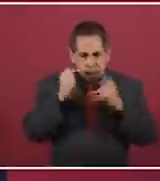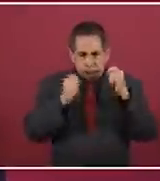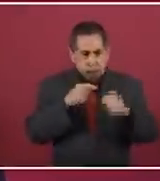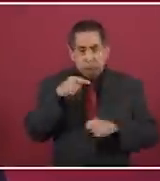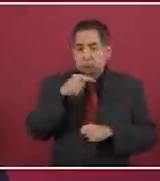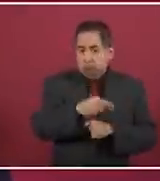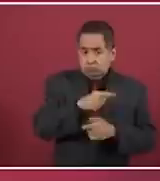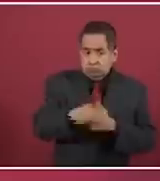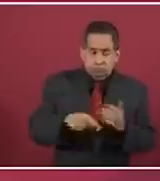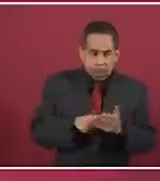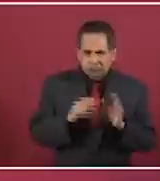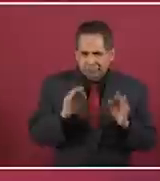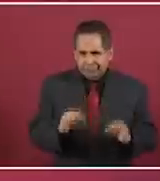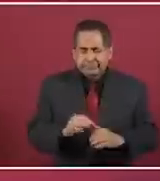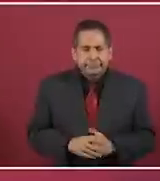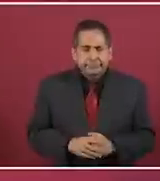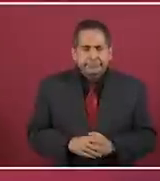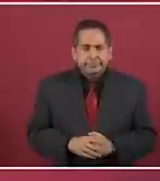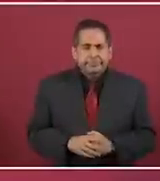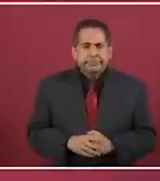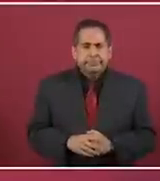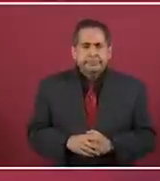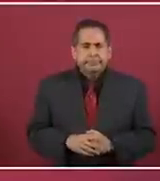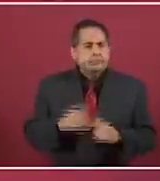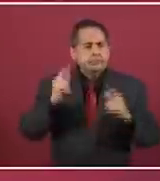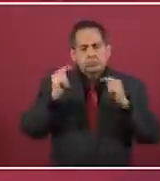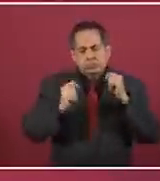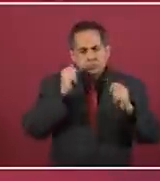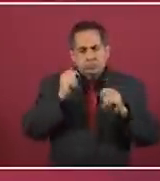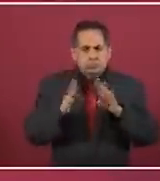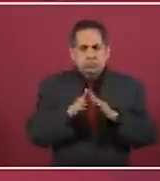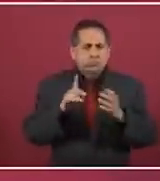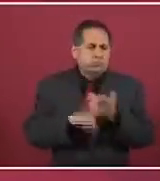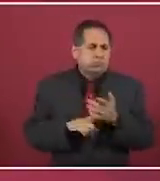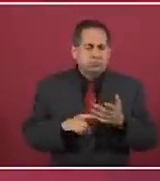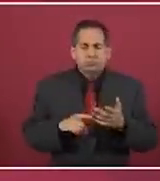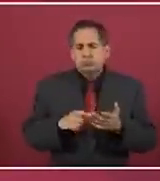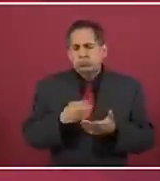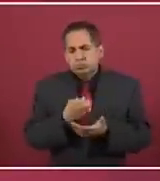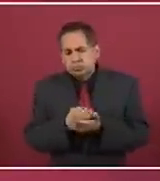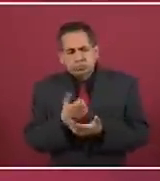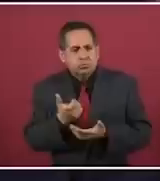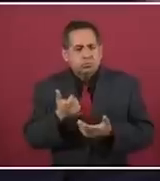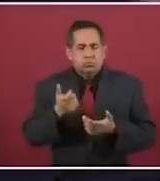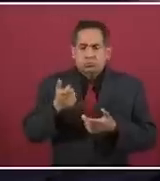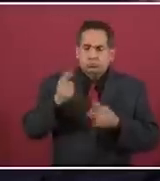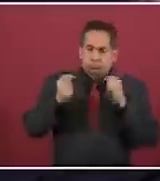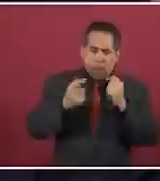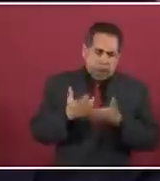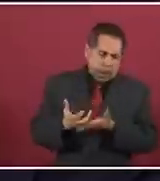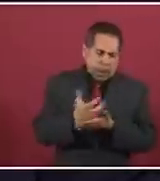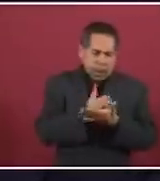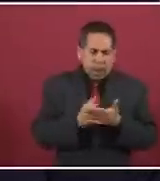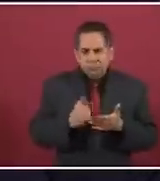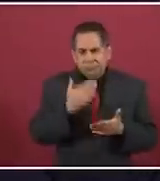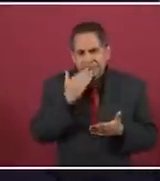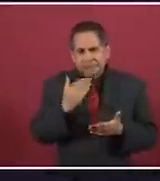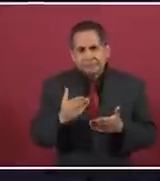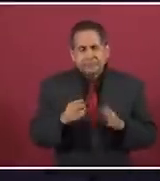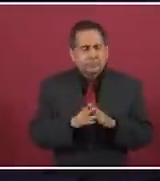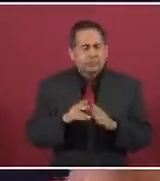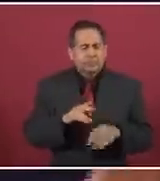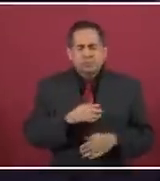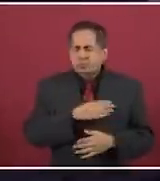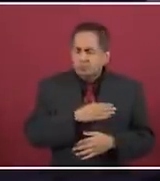en esa región. El turismo es una actividad económica muy